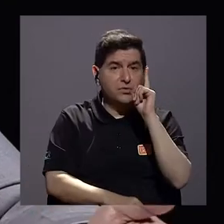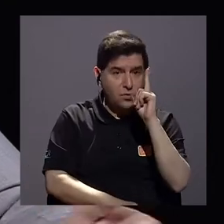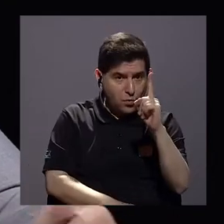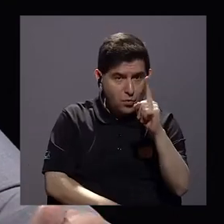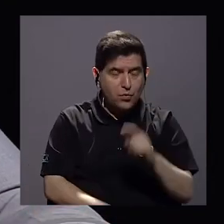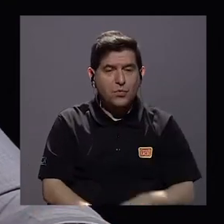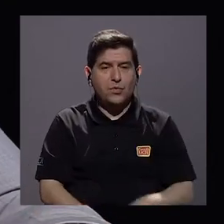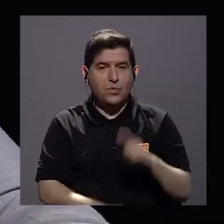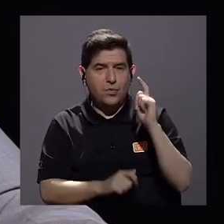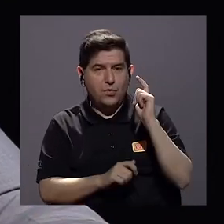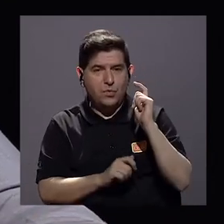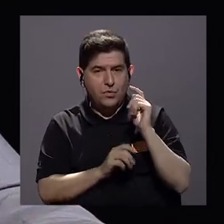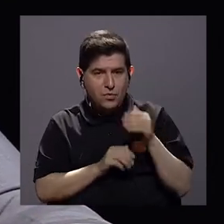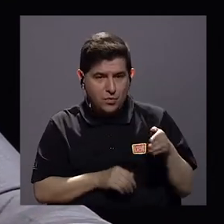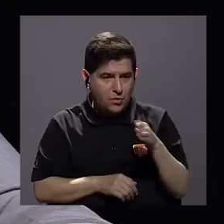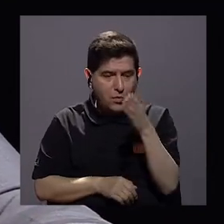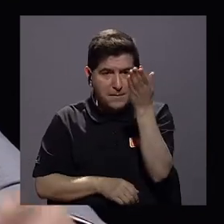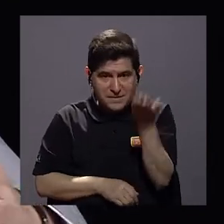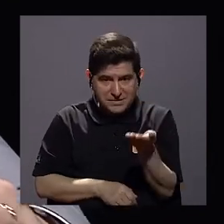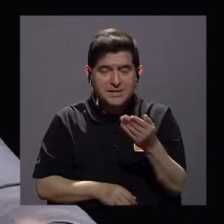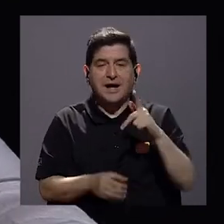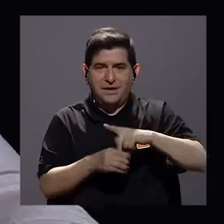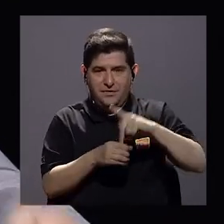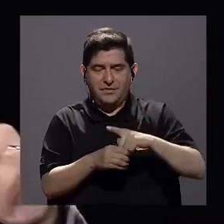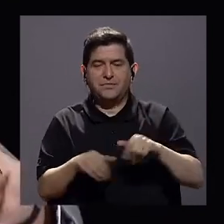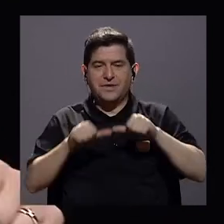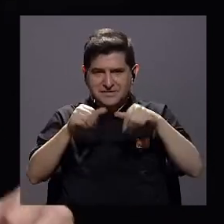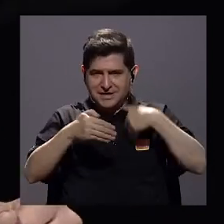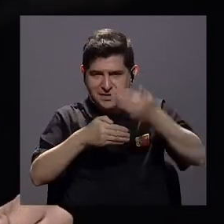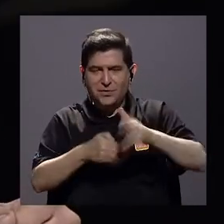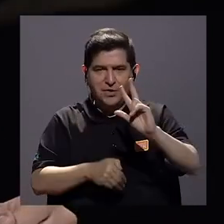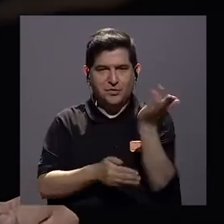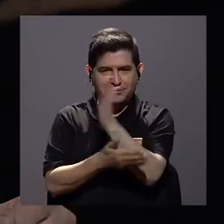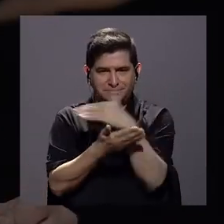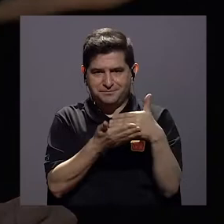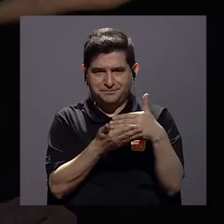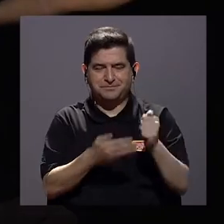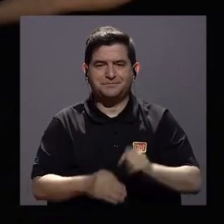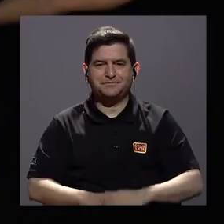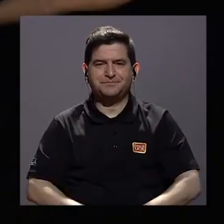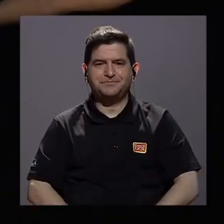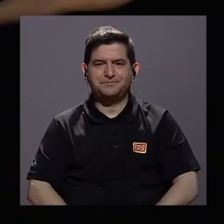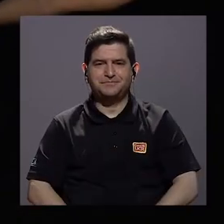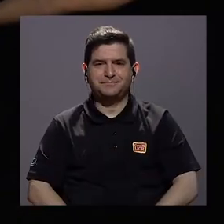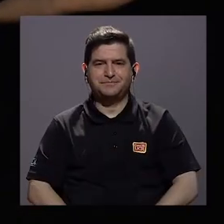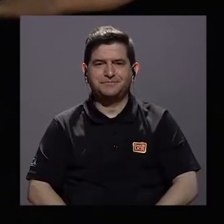el pescado se convierte protagonista. Ya regresamos para este tercer bloque.